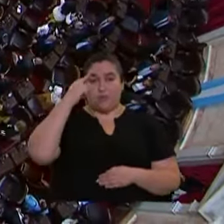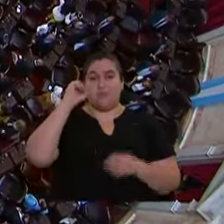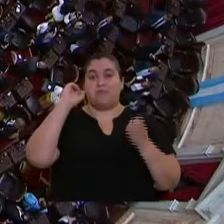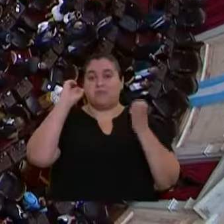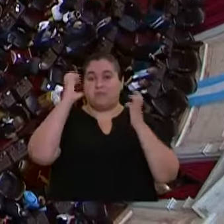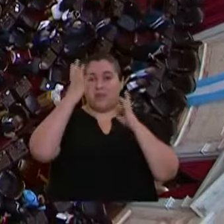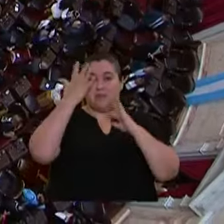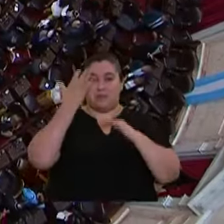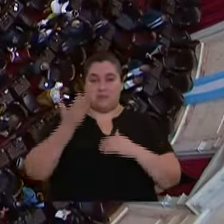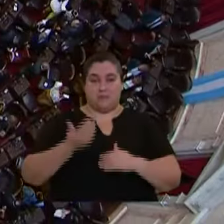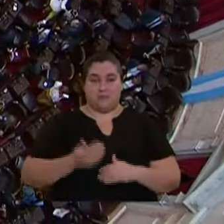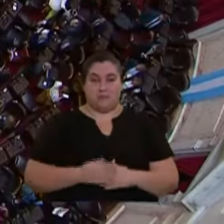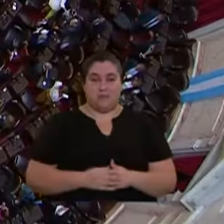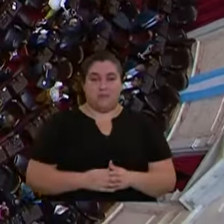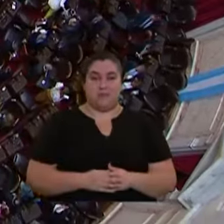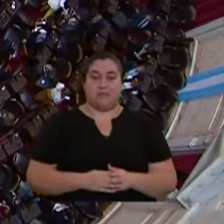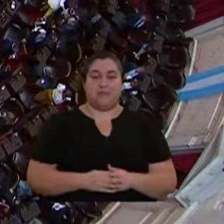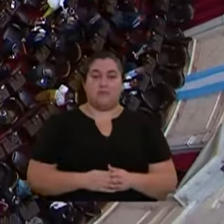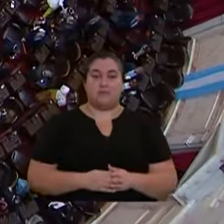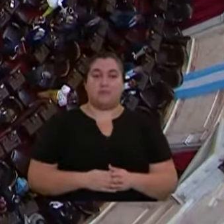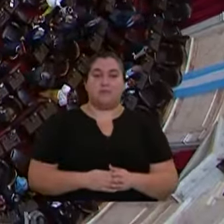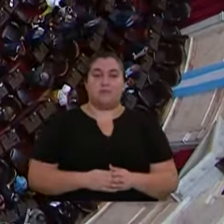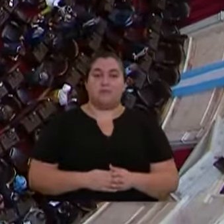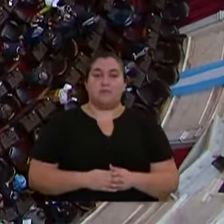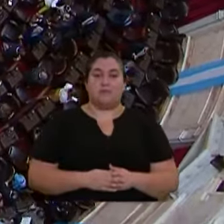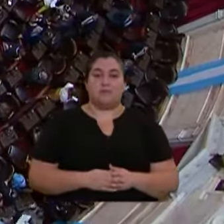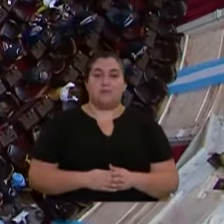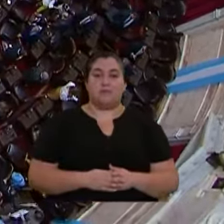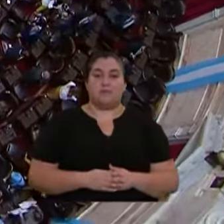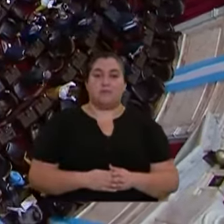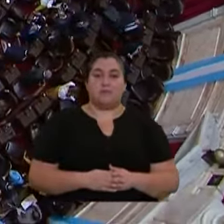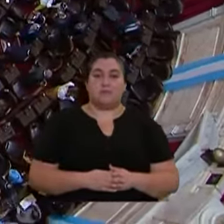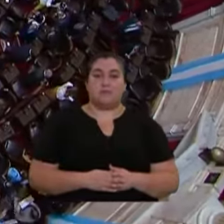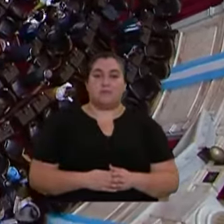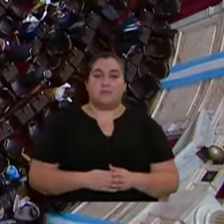doctor Javier Milei.